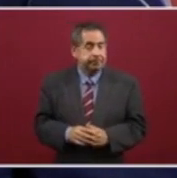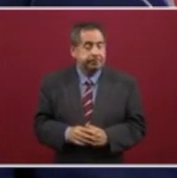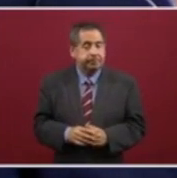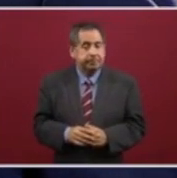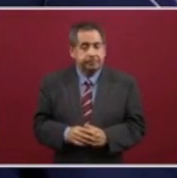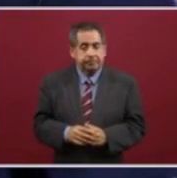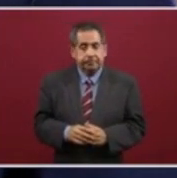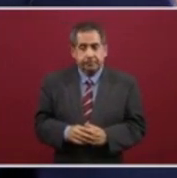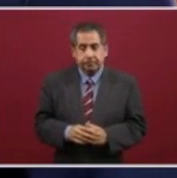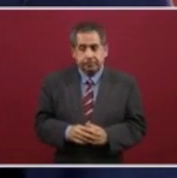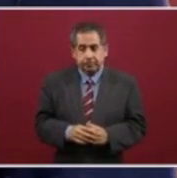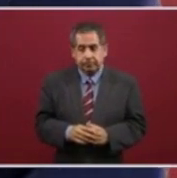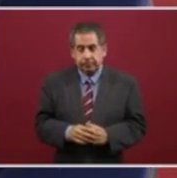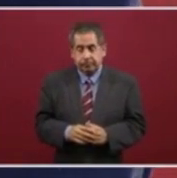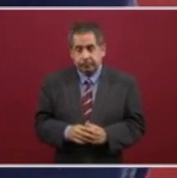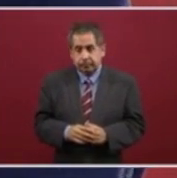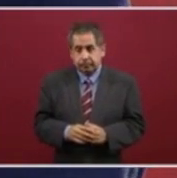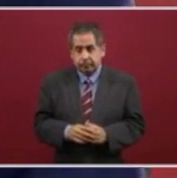quienes